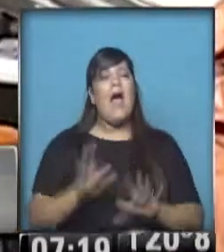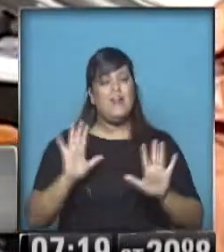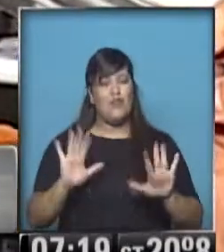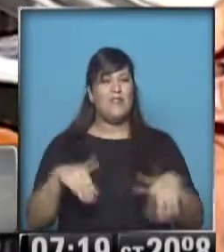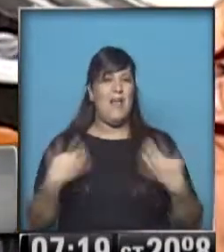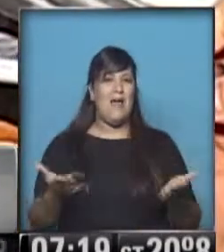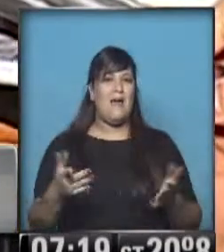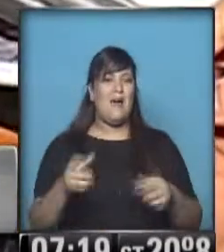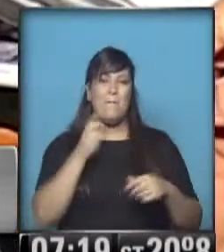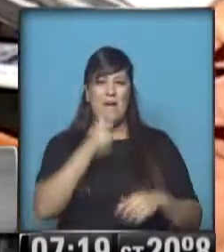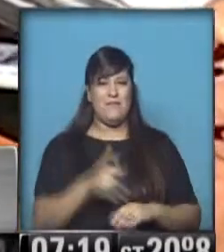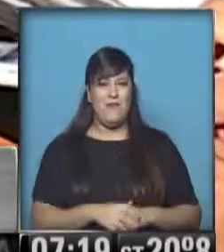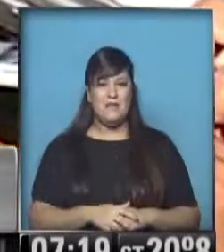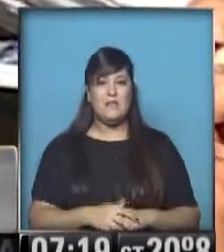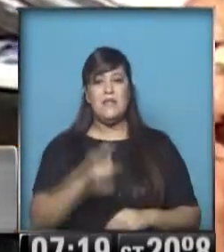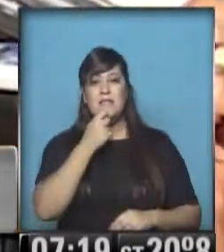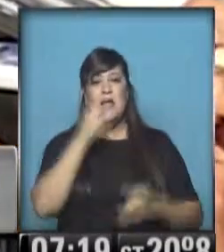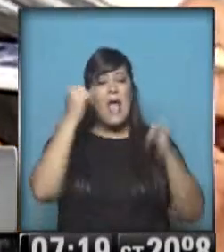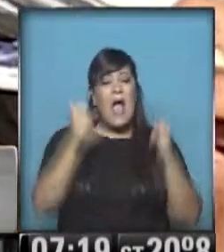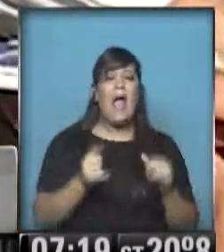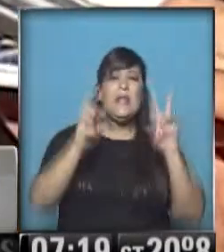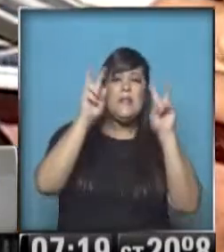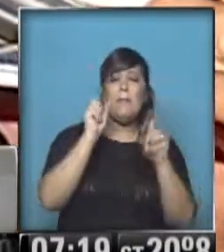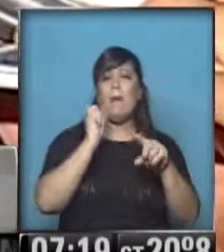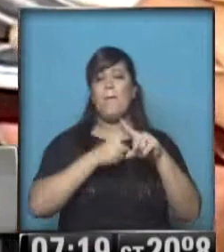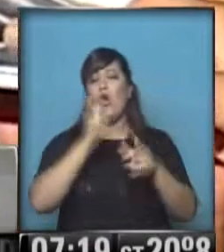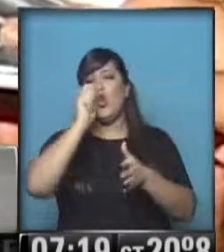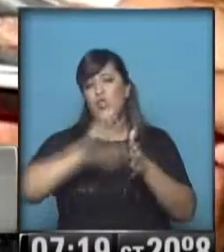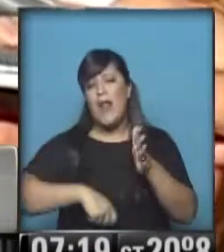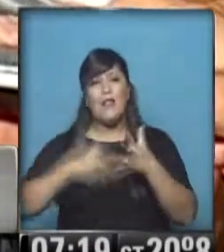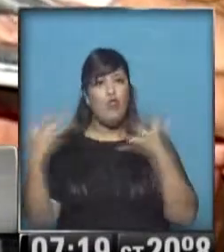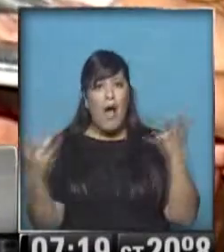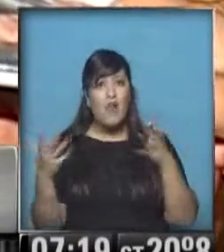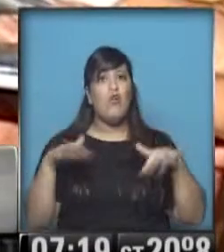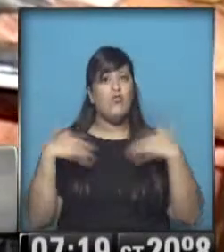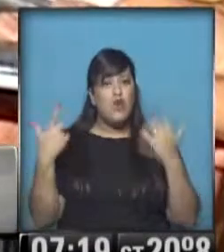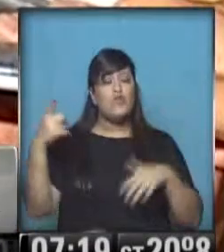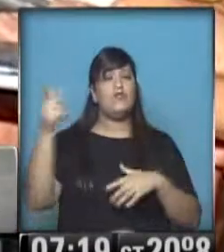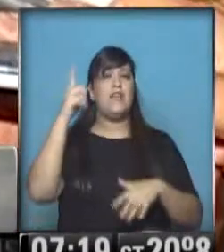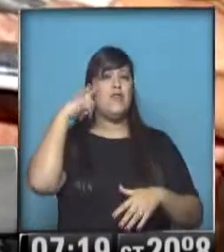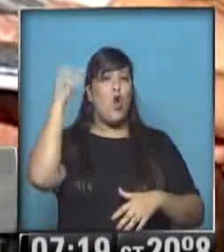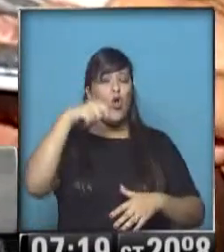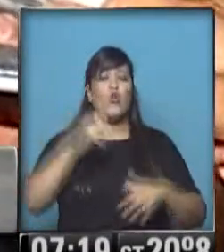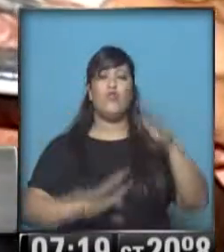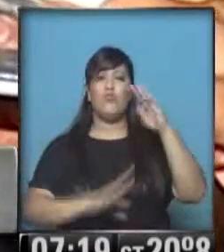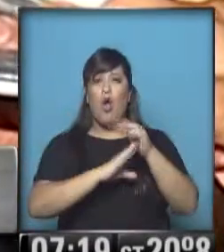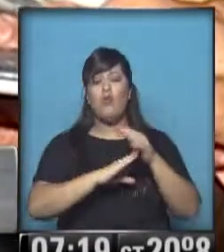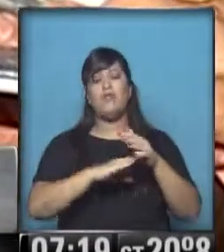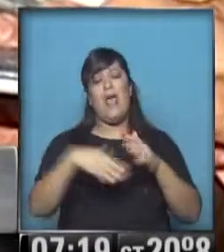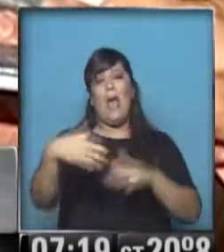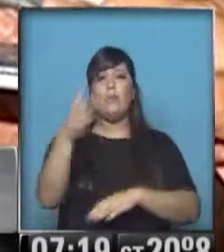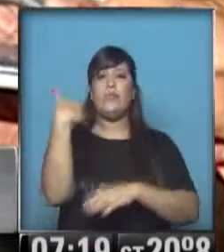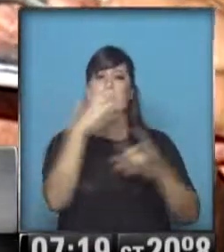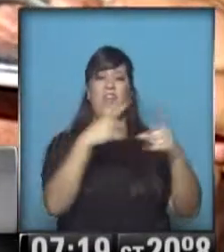todo caso, si había temas por contratos o cosas por el estilo, que la Corte no tenía por costumbre discutirlos públicamente, este tipo